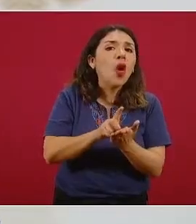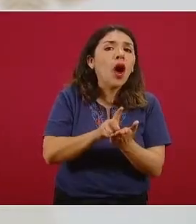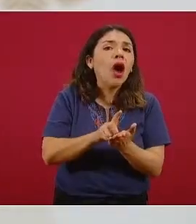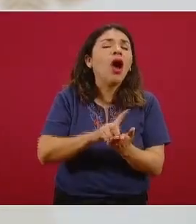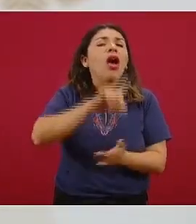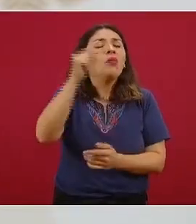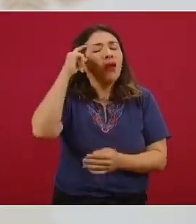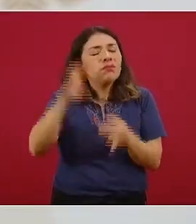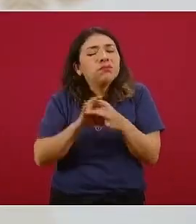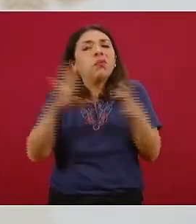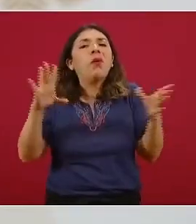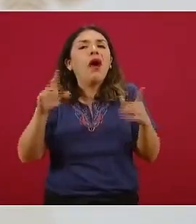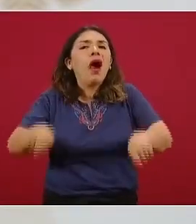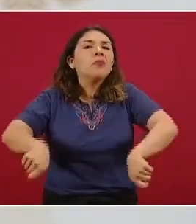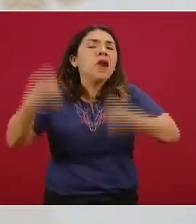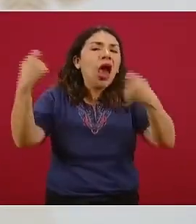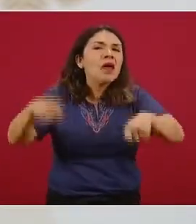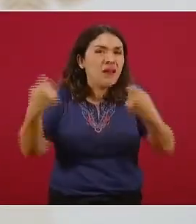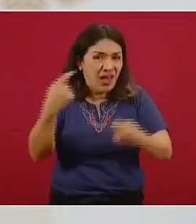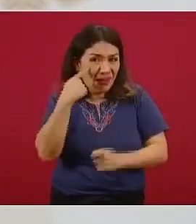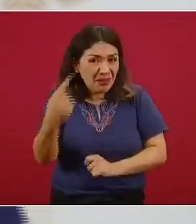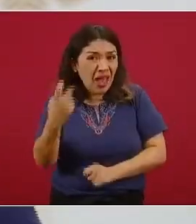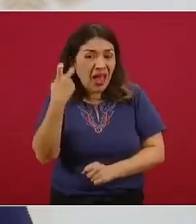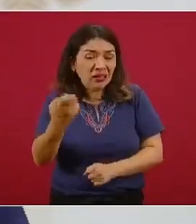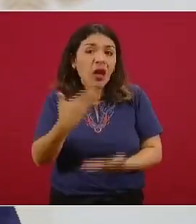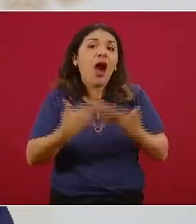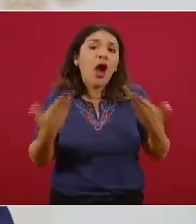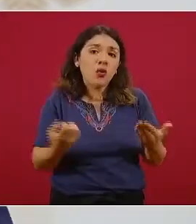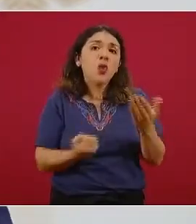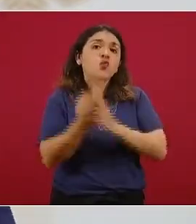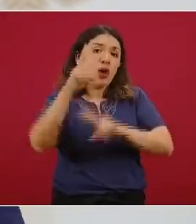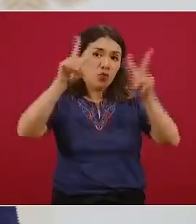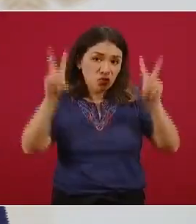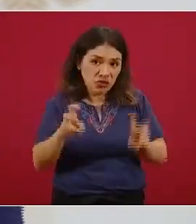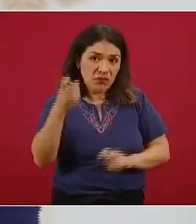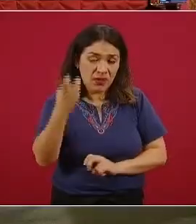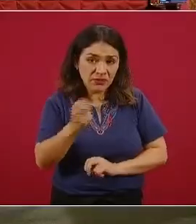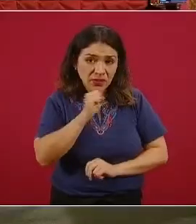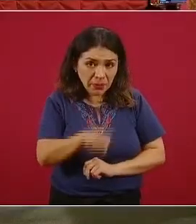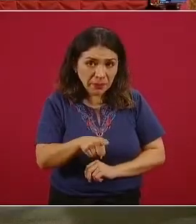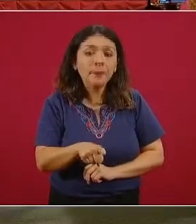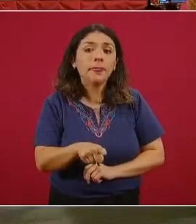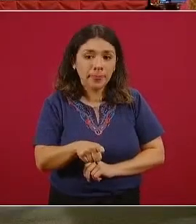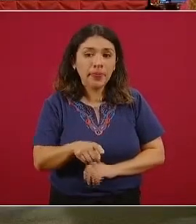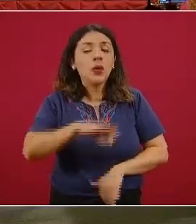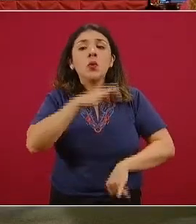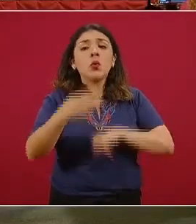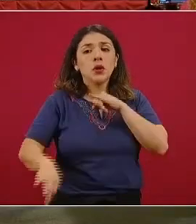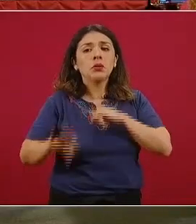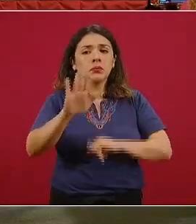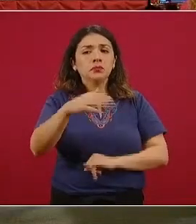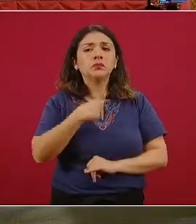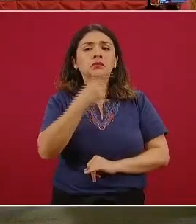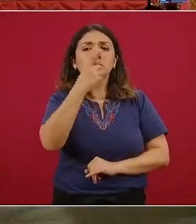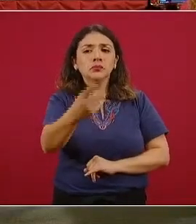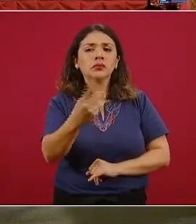Es una de las principales novedades de esta segunda etapa. Y voy a terminar con